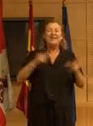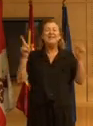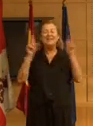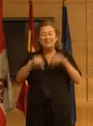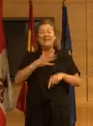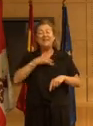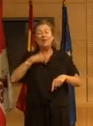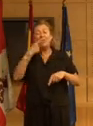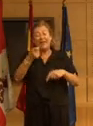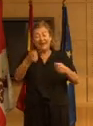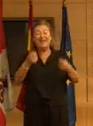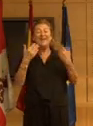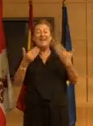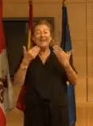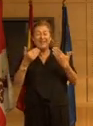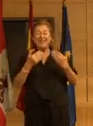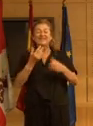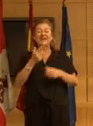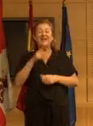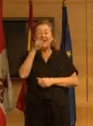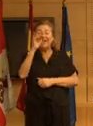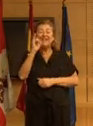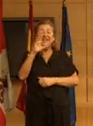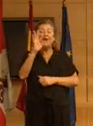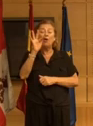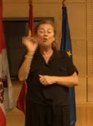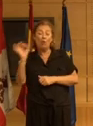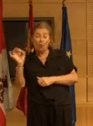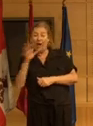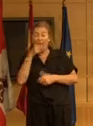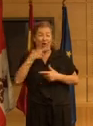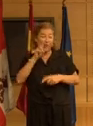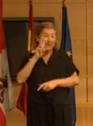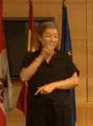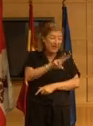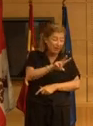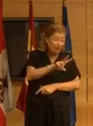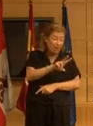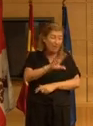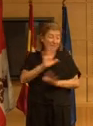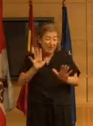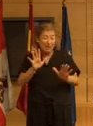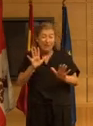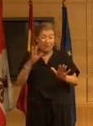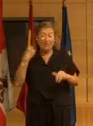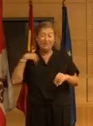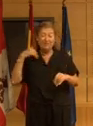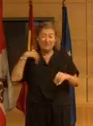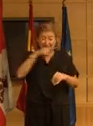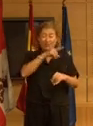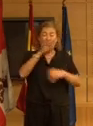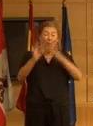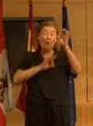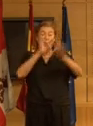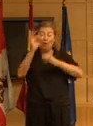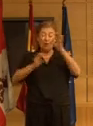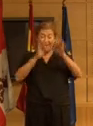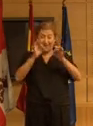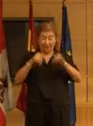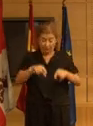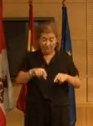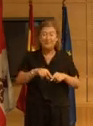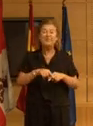También quería dar las gracias a Kiko de las Moras, que ahora no te veo, pero es el alma mater de la organización del